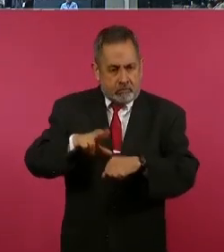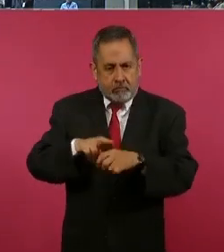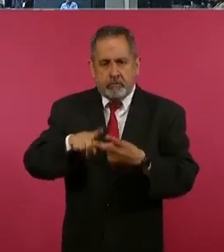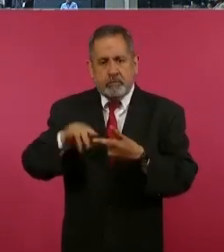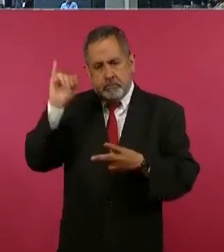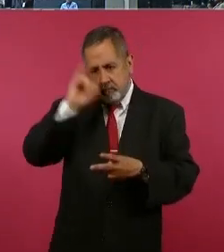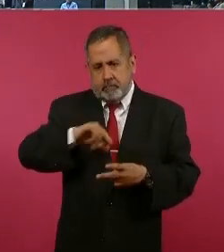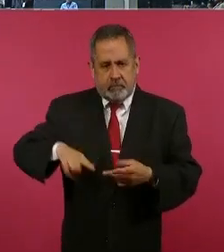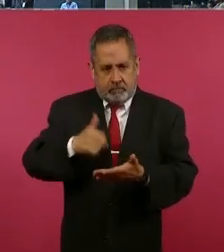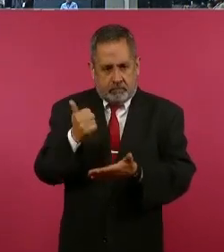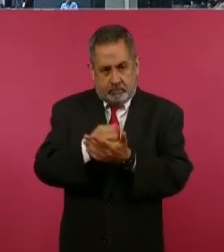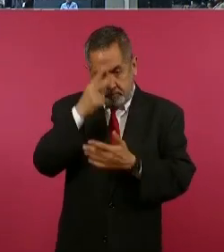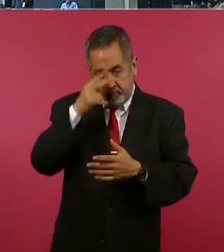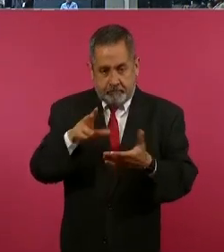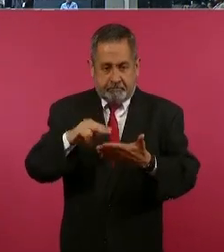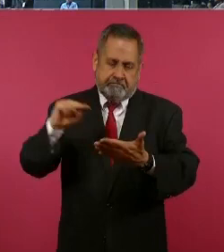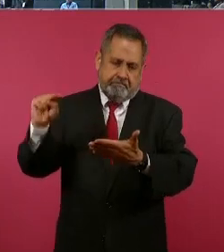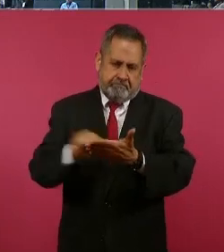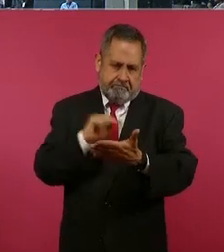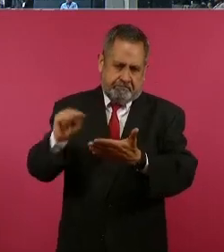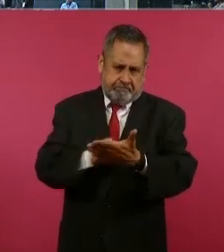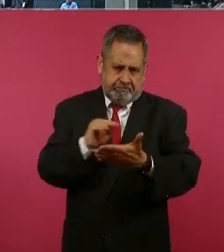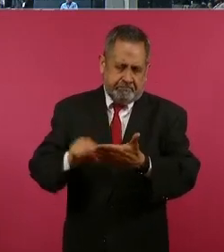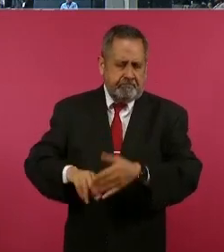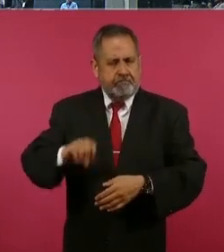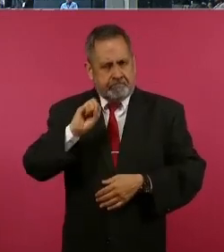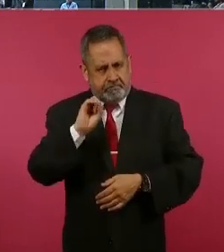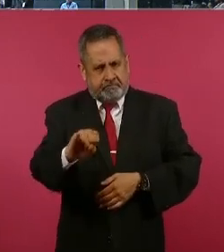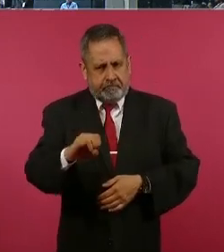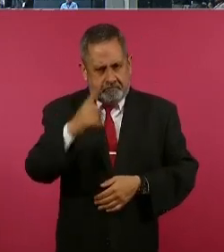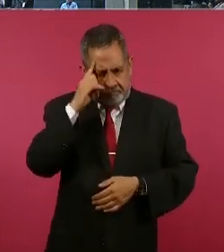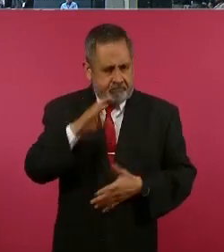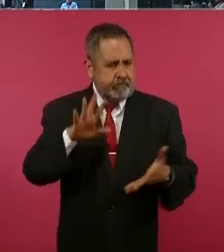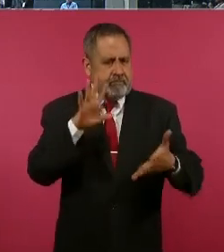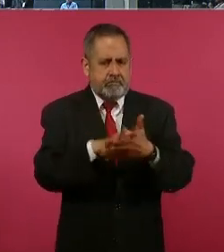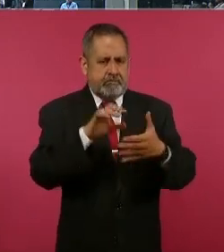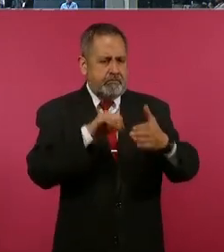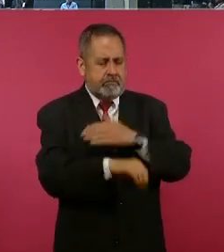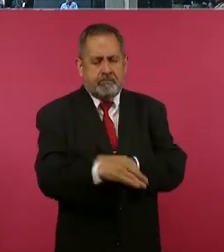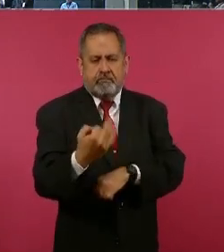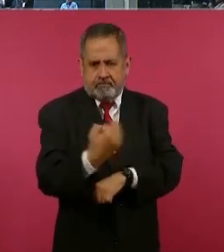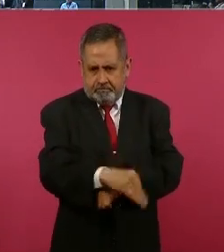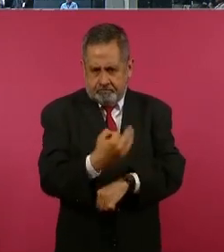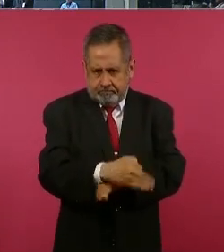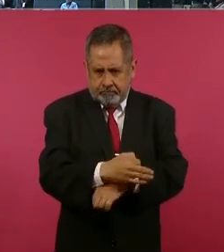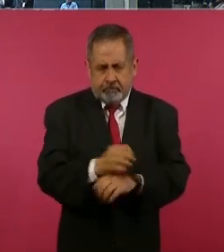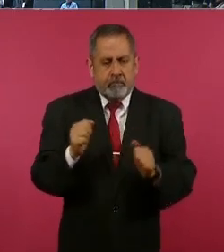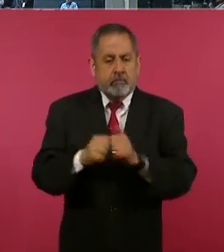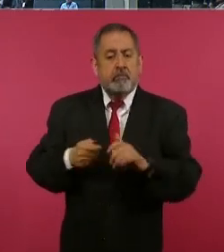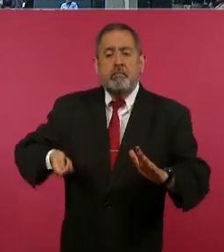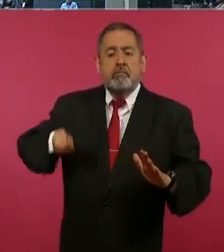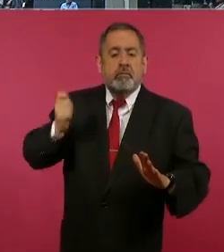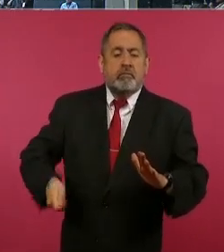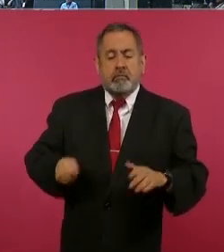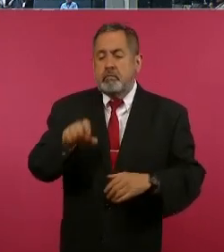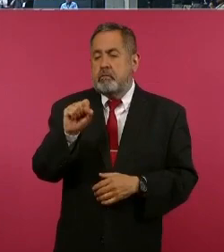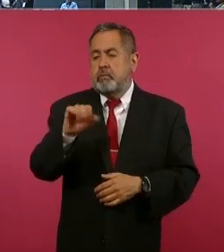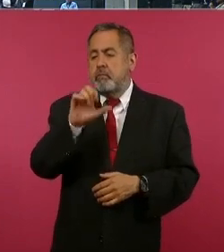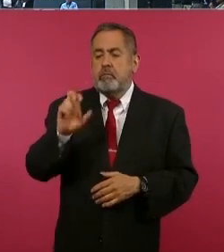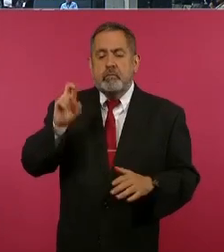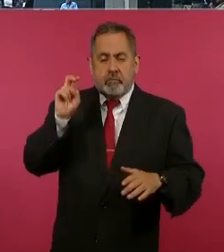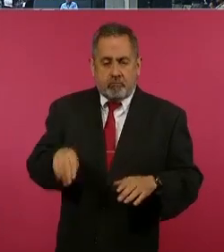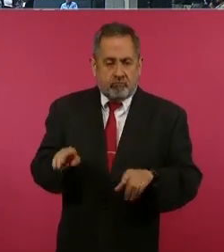gobierno firmaron a favor de la prisión preventiva oficiosa con base en el fallo que tuvo la Suprema